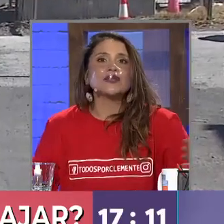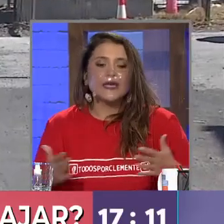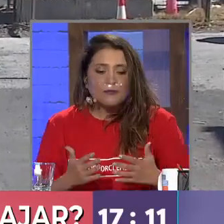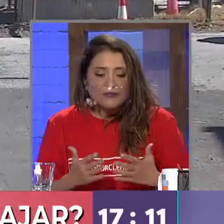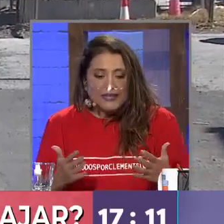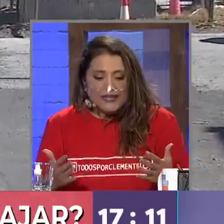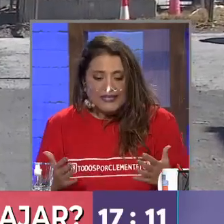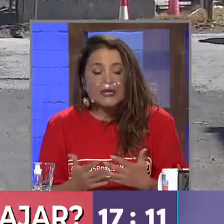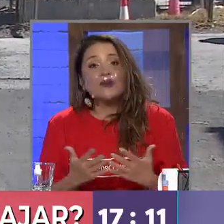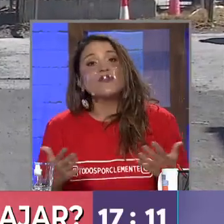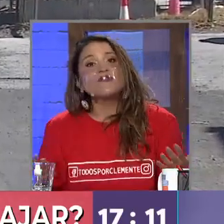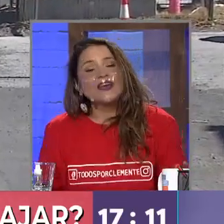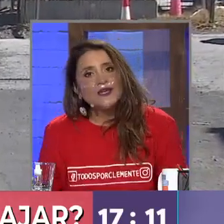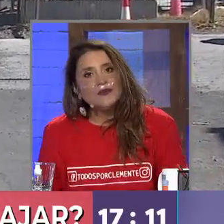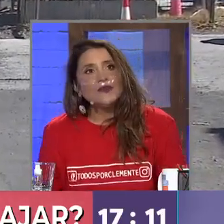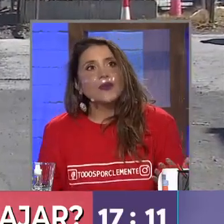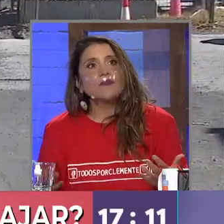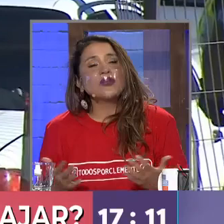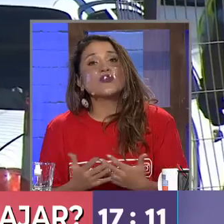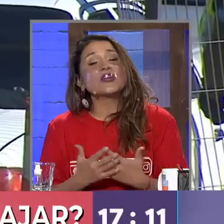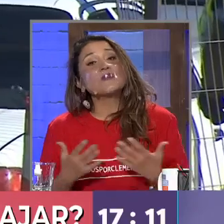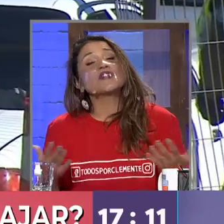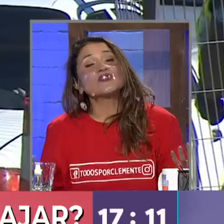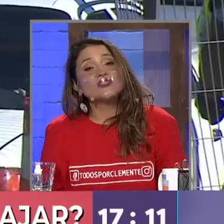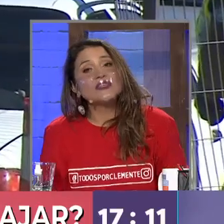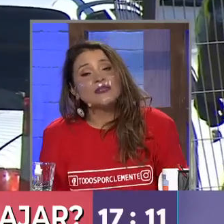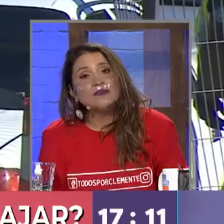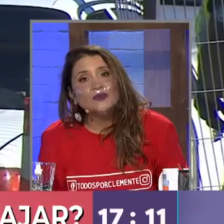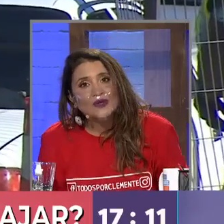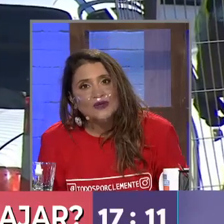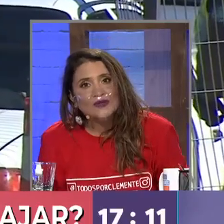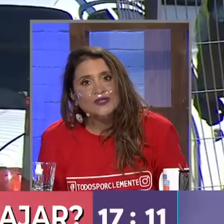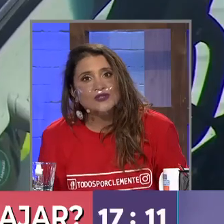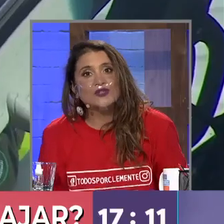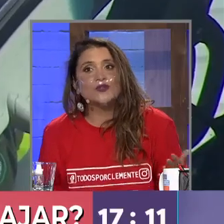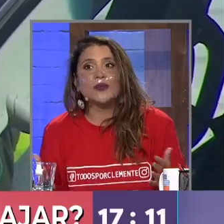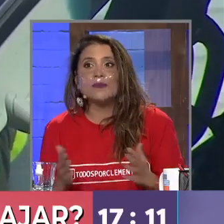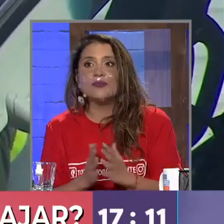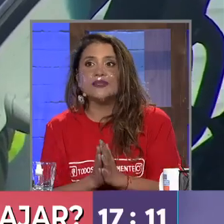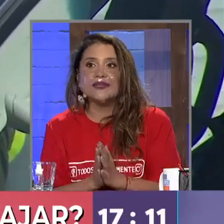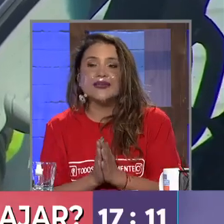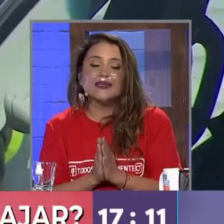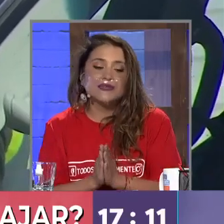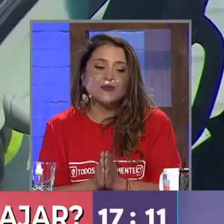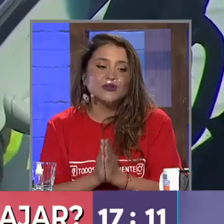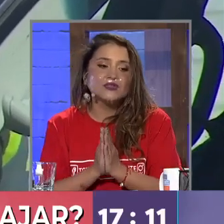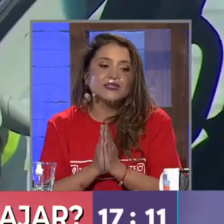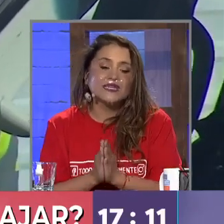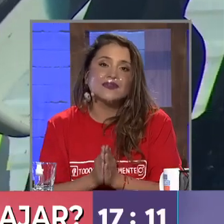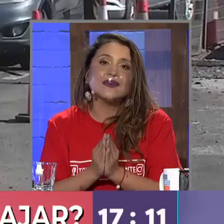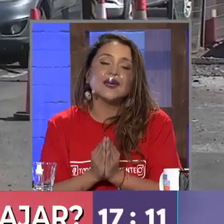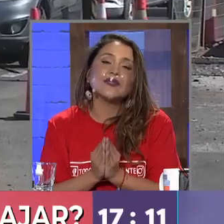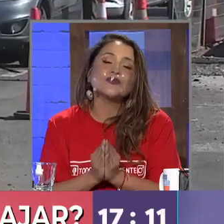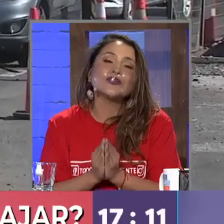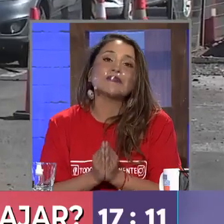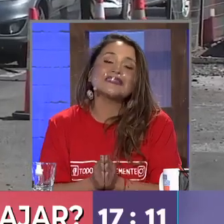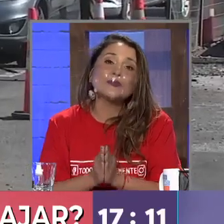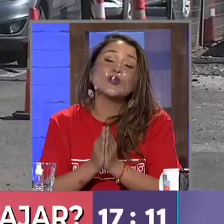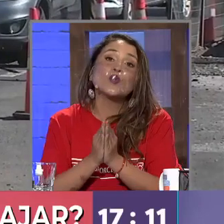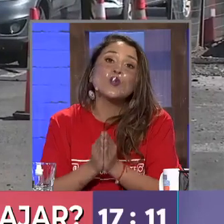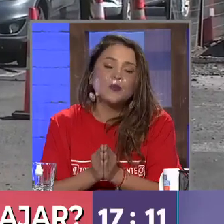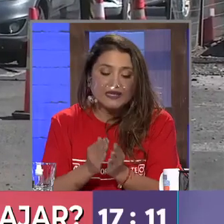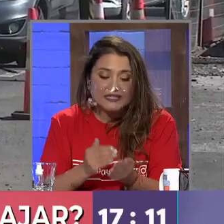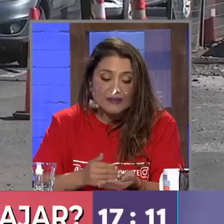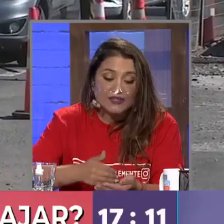indicada, porque queremos volver, pero no queremos retroceder tampoco. Entonces es súper importante que seamos conscientes y que cada uno también